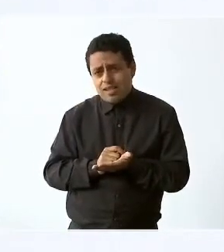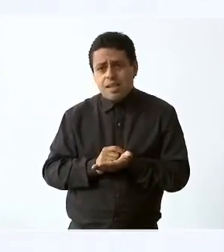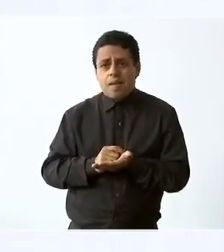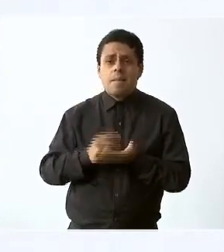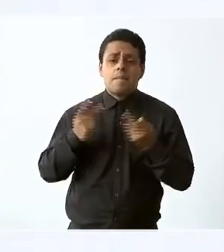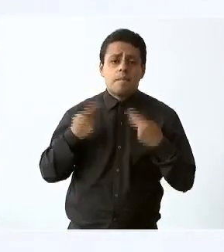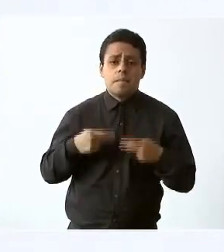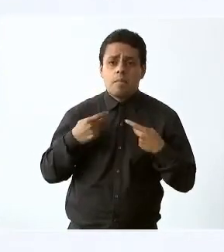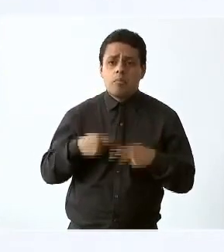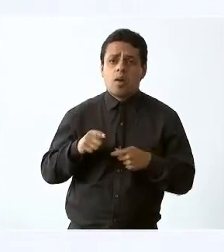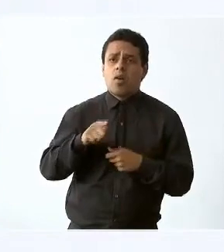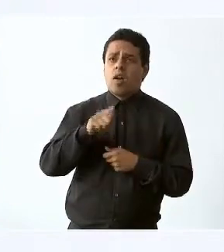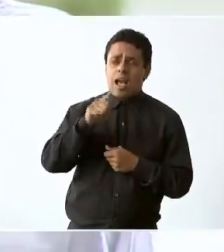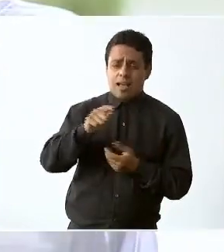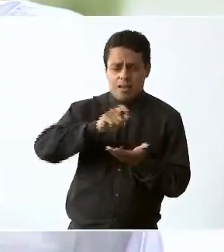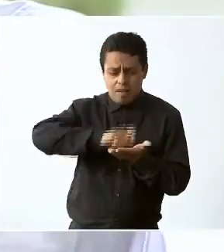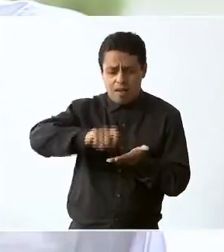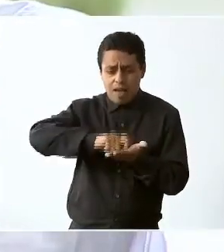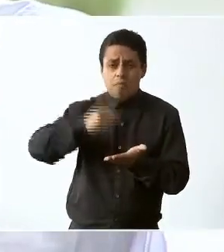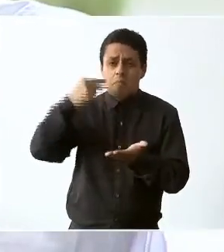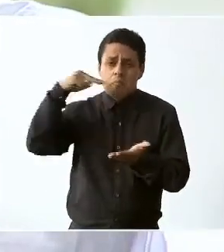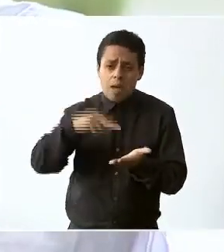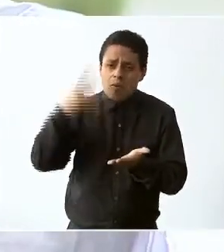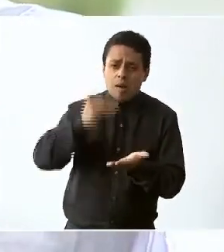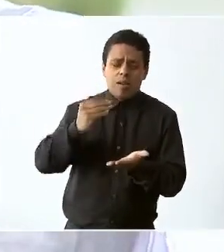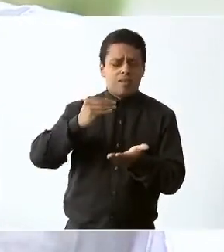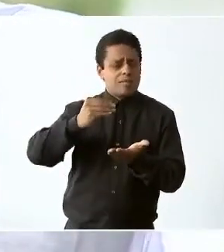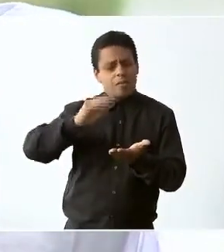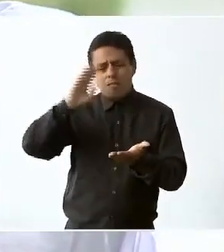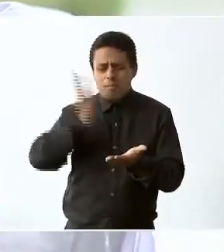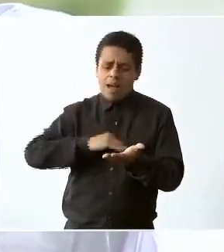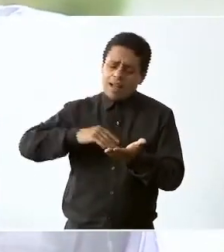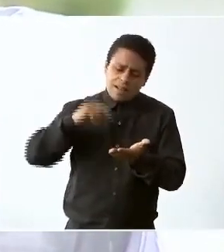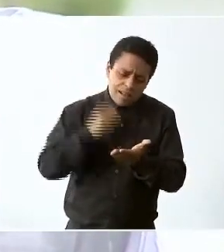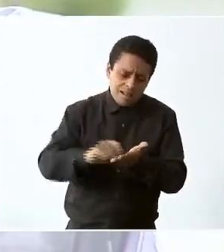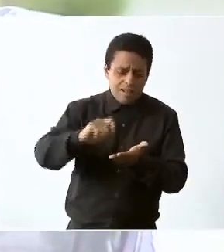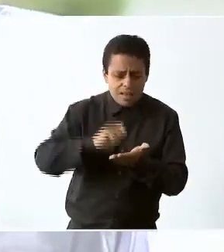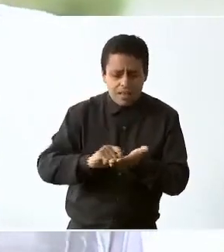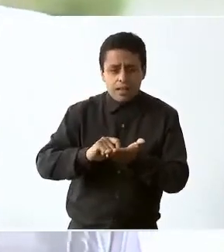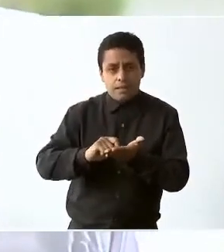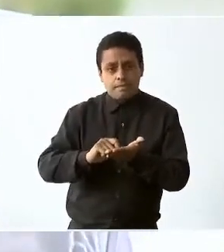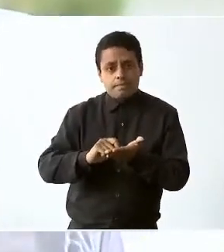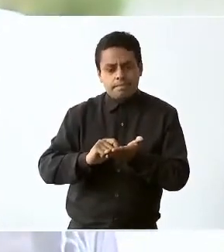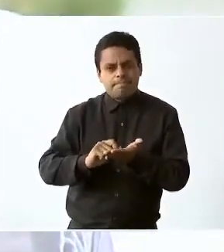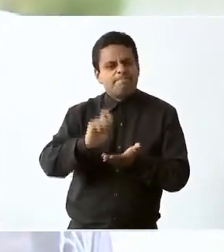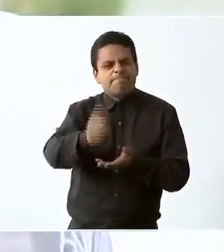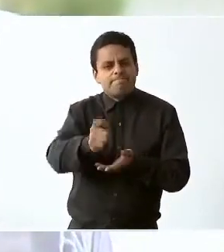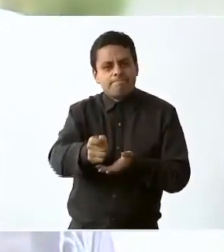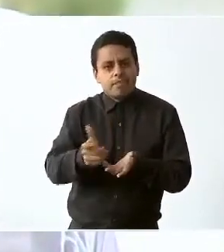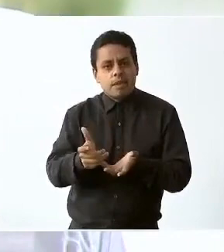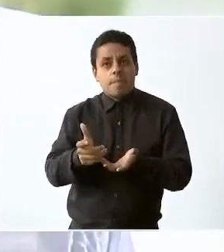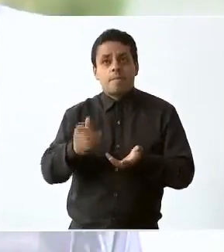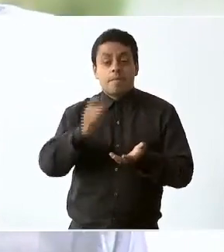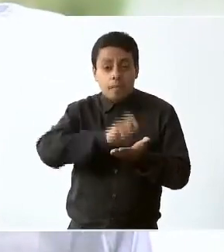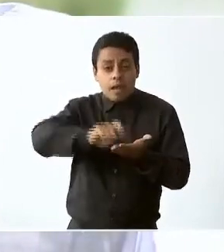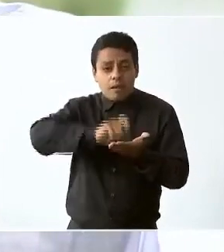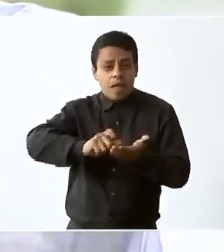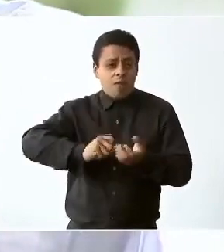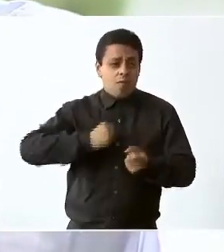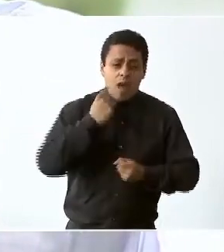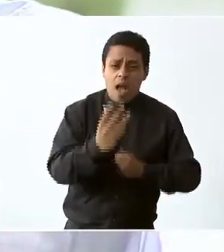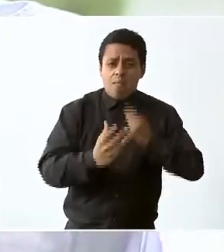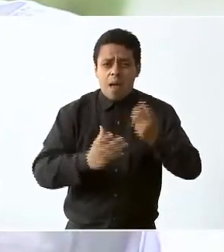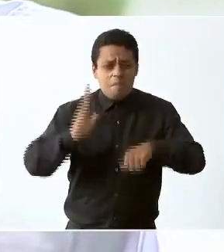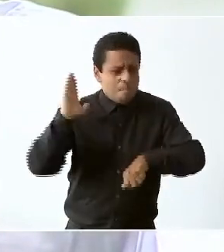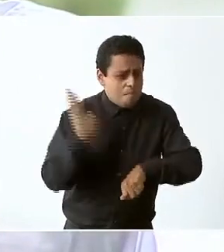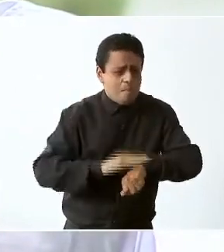que esto es un poema. La poesía busca algo más allá de la poesía.